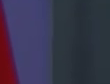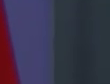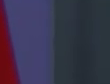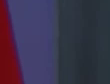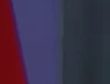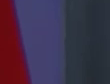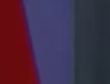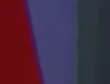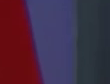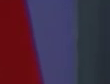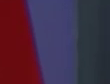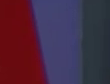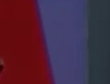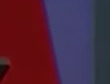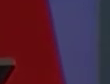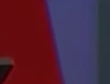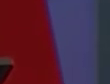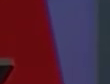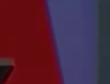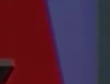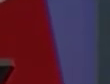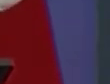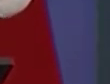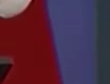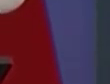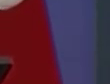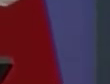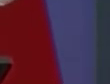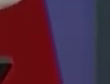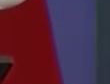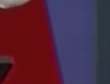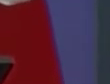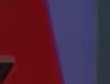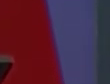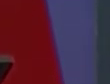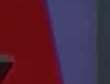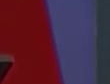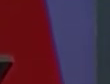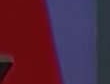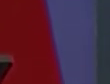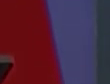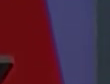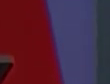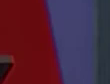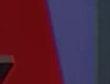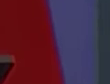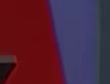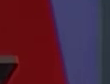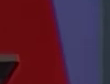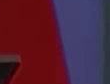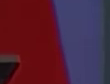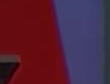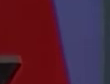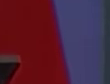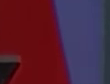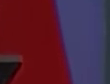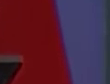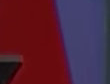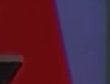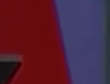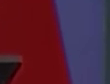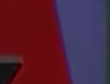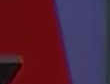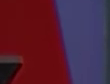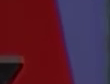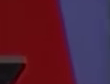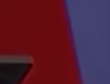los estudiantes, los trabajadores, los agricultores, los emprendedores, los innovadores, los que van a las escuelas del milenio, los